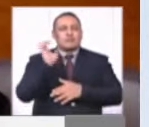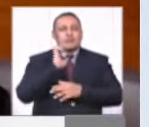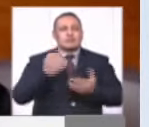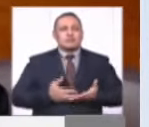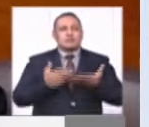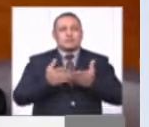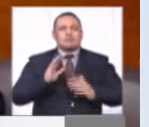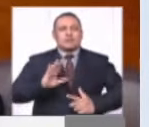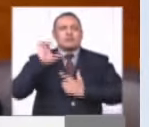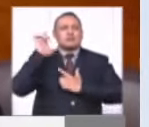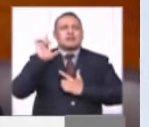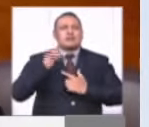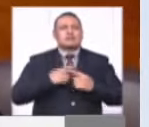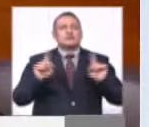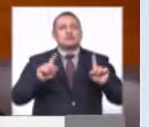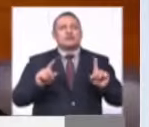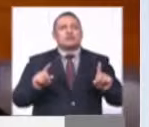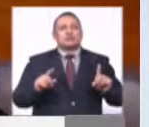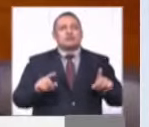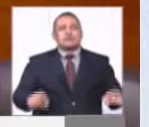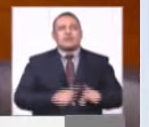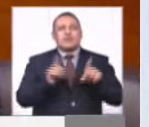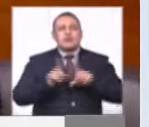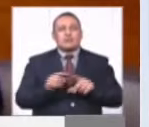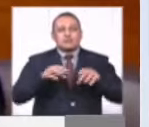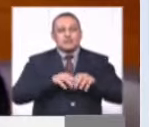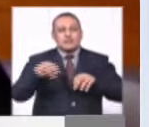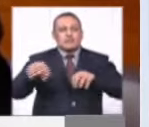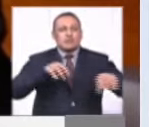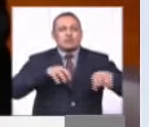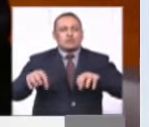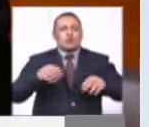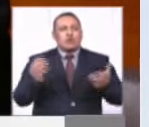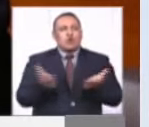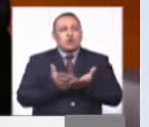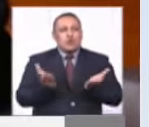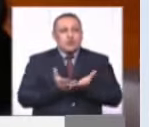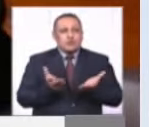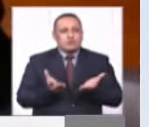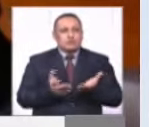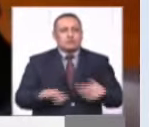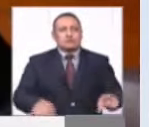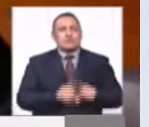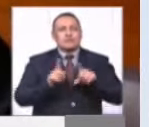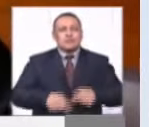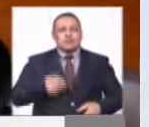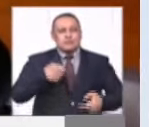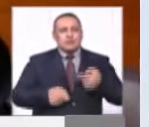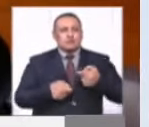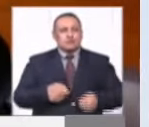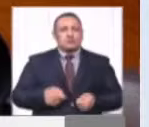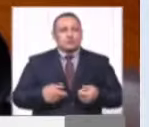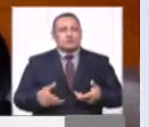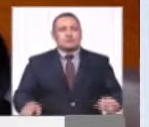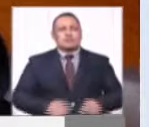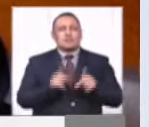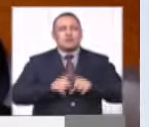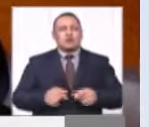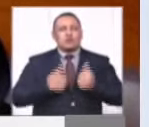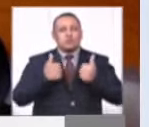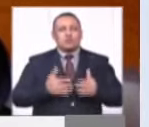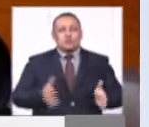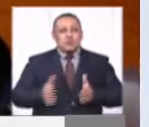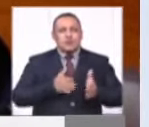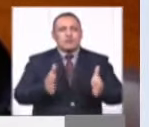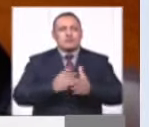poniendo militares, sino distribuir colegios, inversiones como buenas